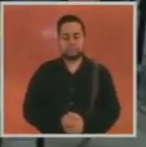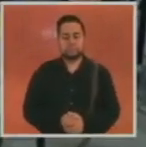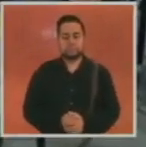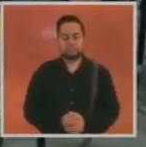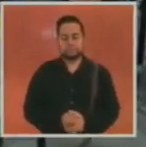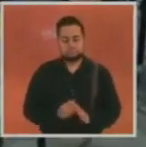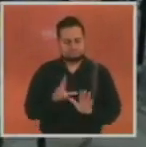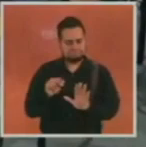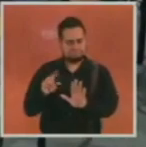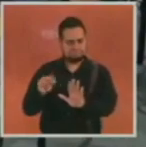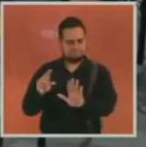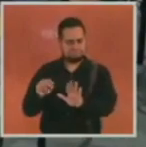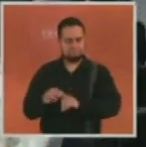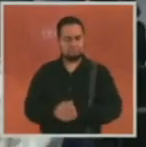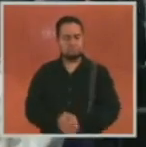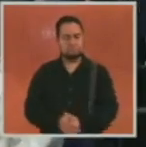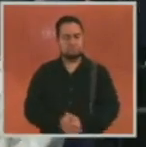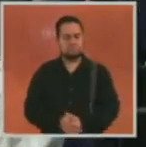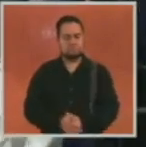no no no no no no sino la compañera